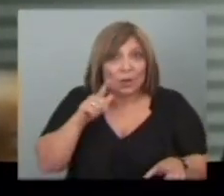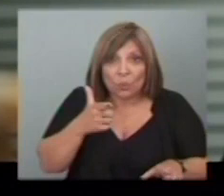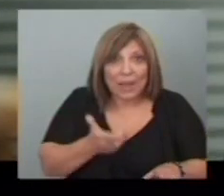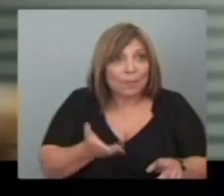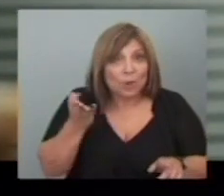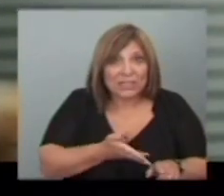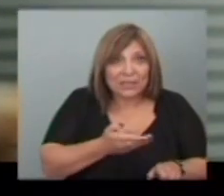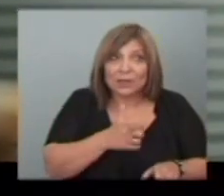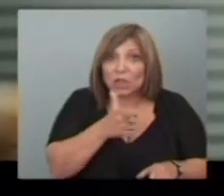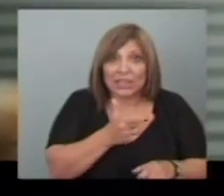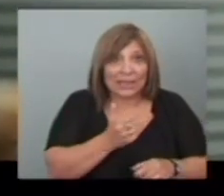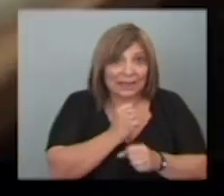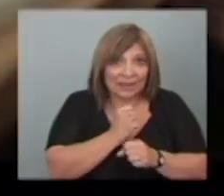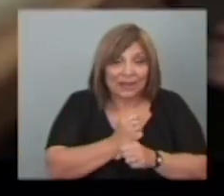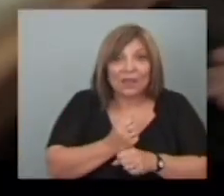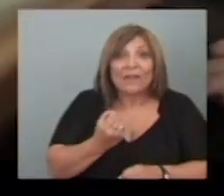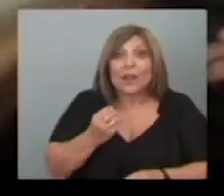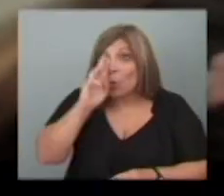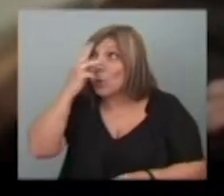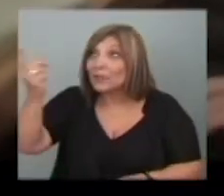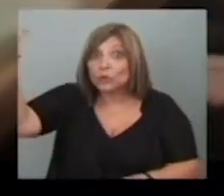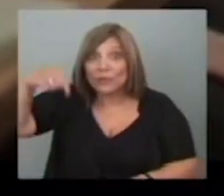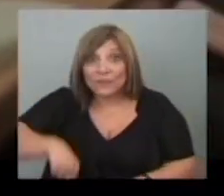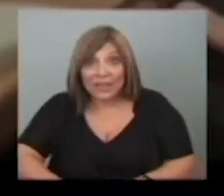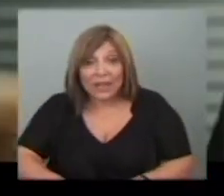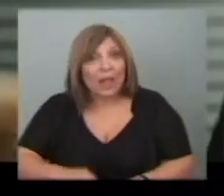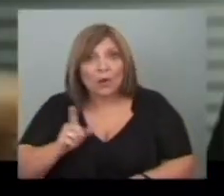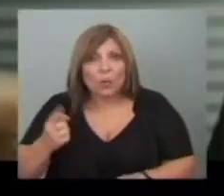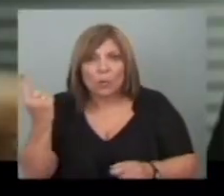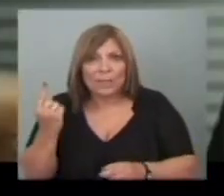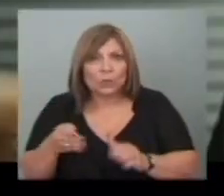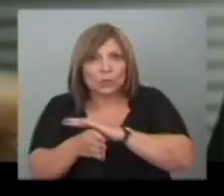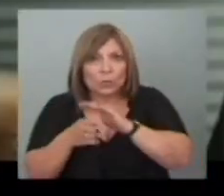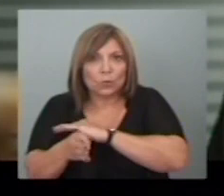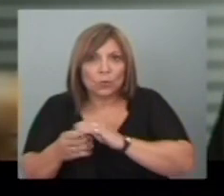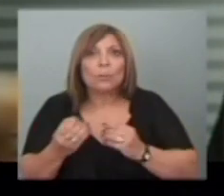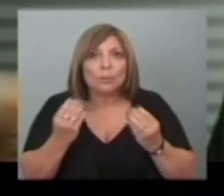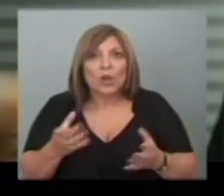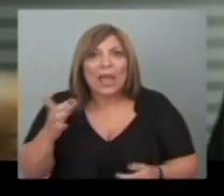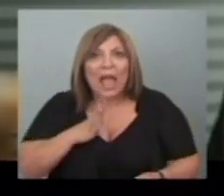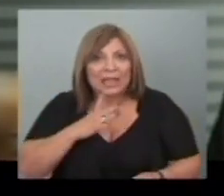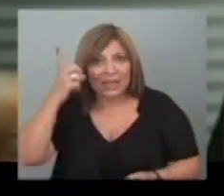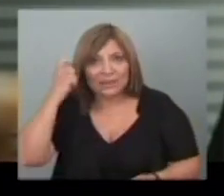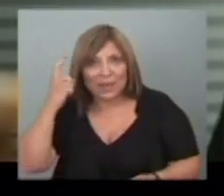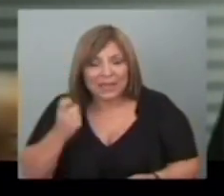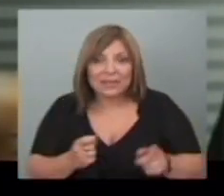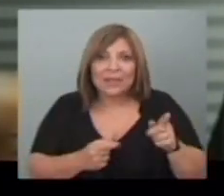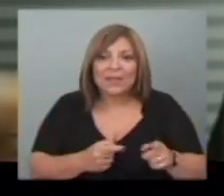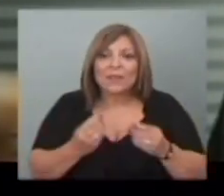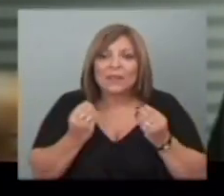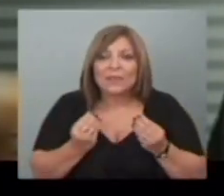desempleo, significativamente mayores que los uruguayos no migrantes. Sabemos que las migraciones en general tienen un fuente